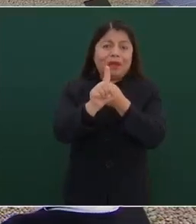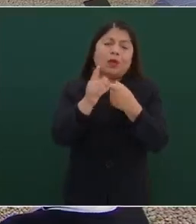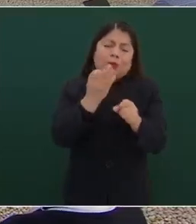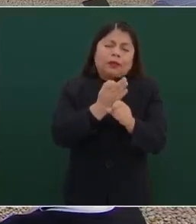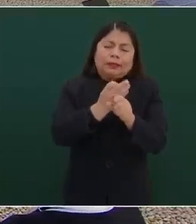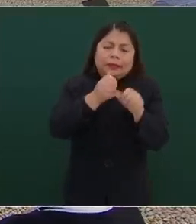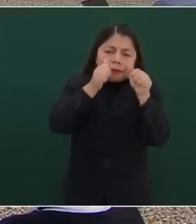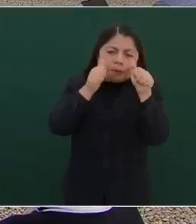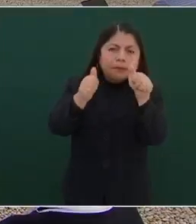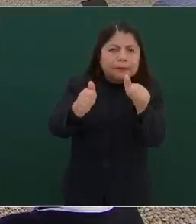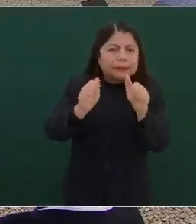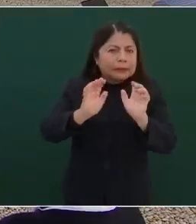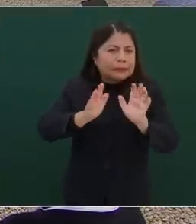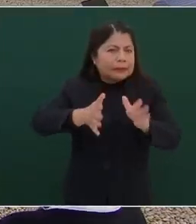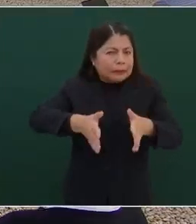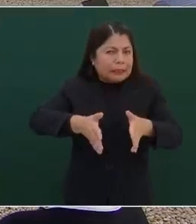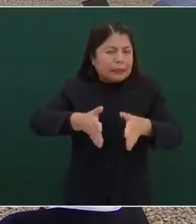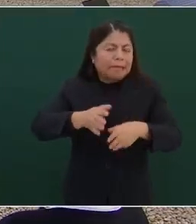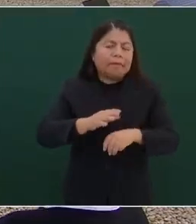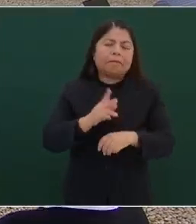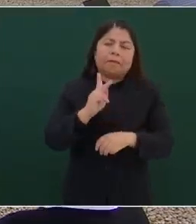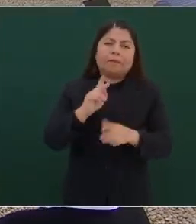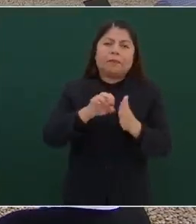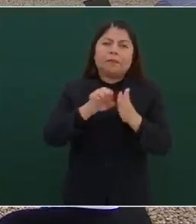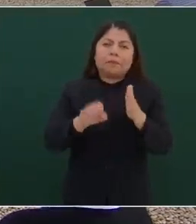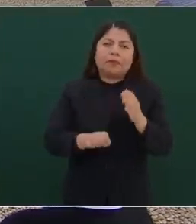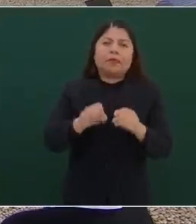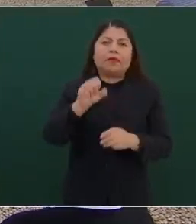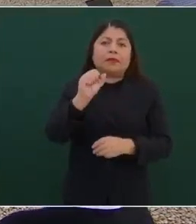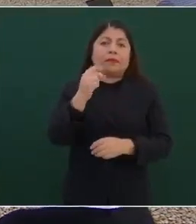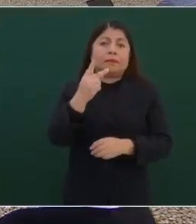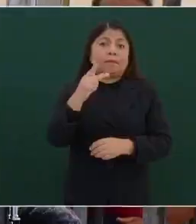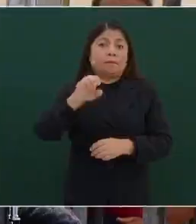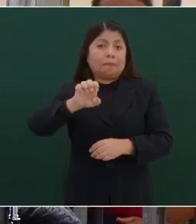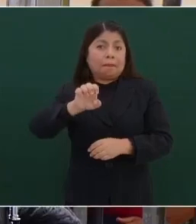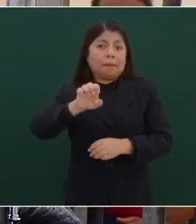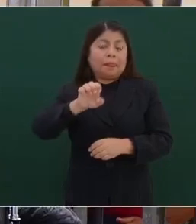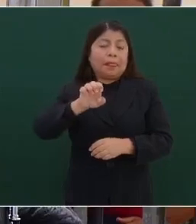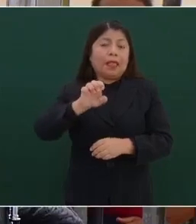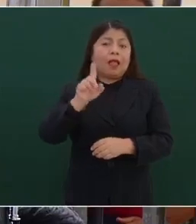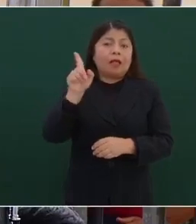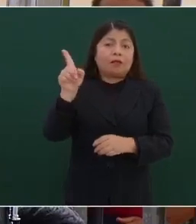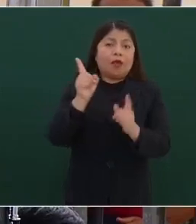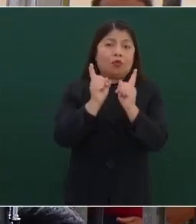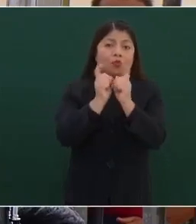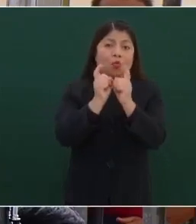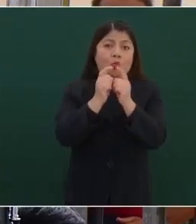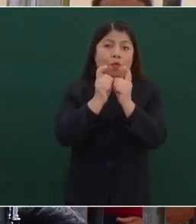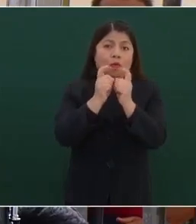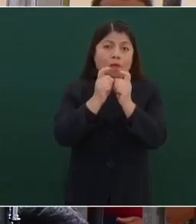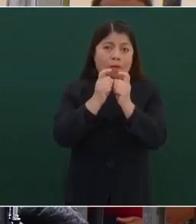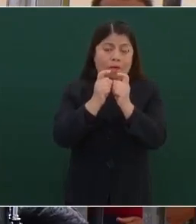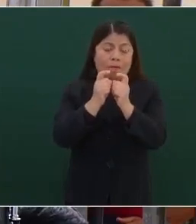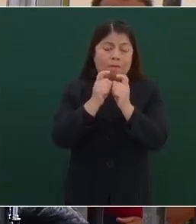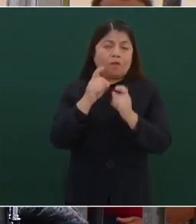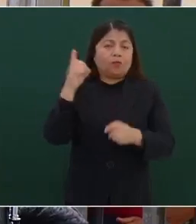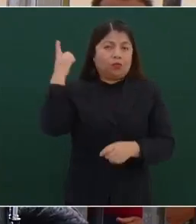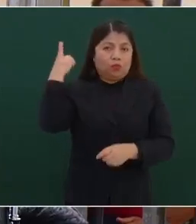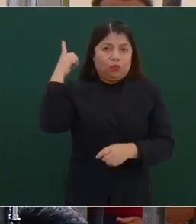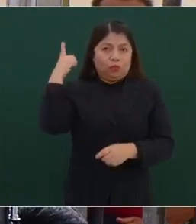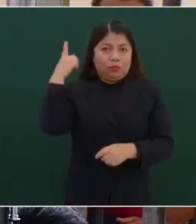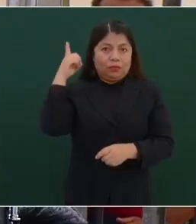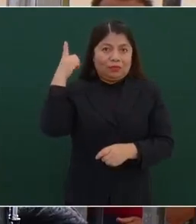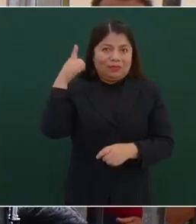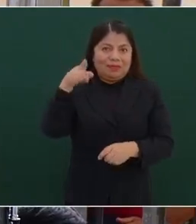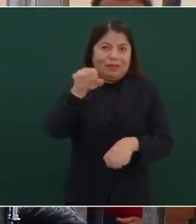igual, en el caso de la CFE, en el caso del proyecto Huerto Solar en Canatlán, Durango, es lo mismo, es una empresa que se llama Iberia Renovables,